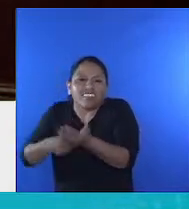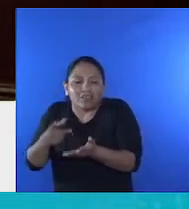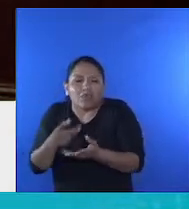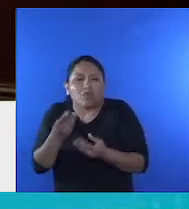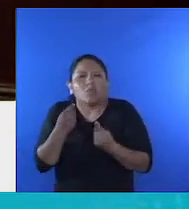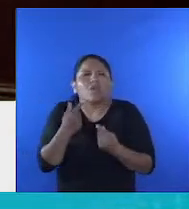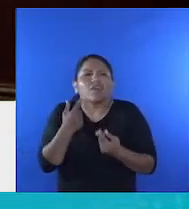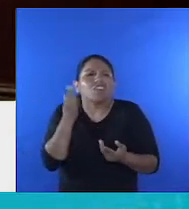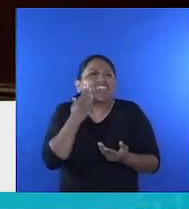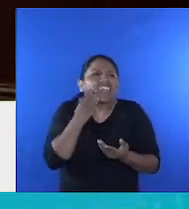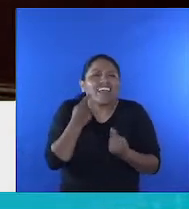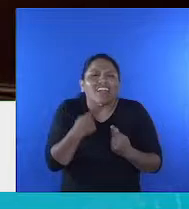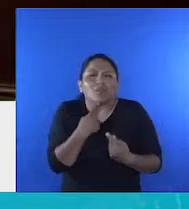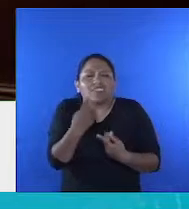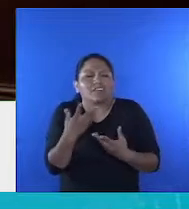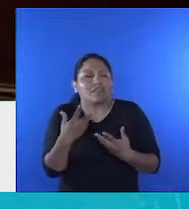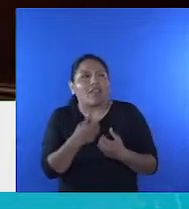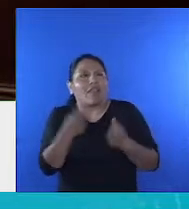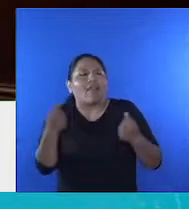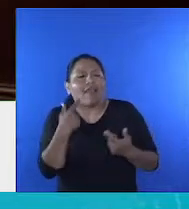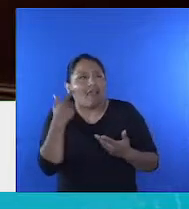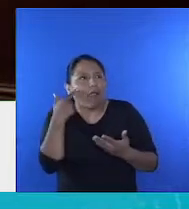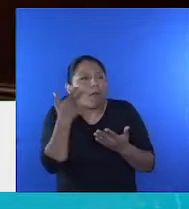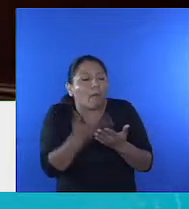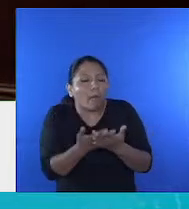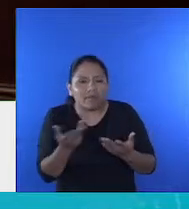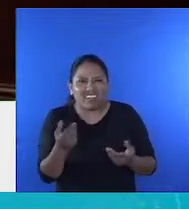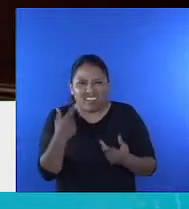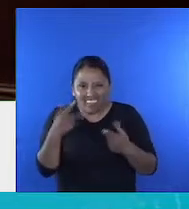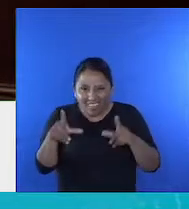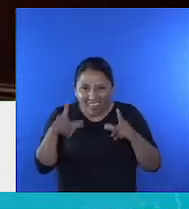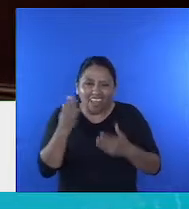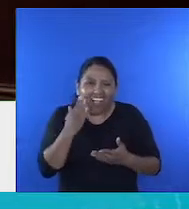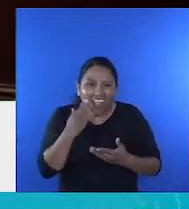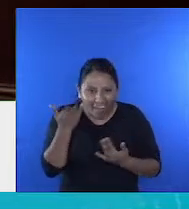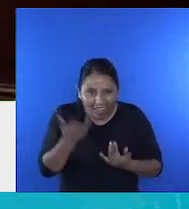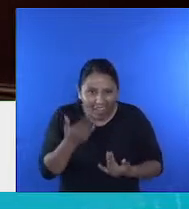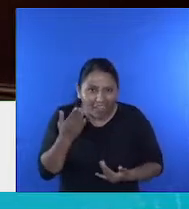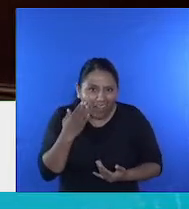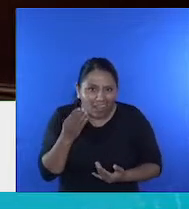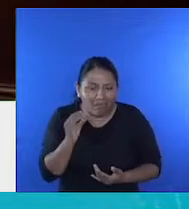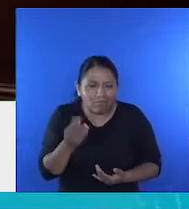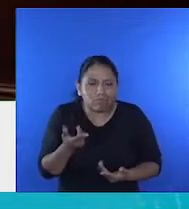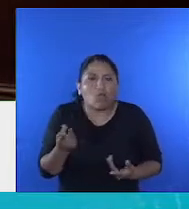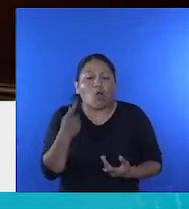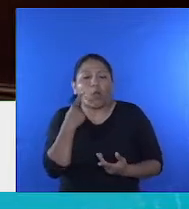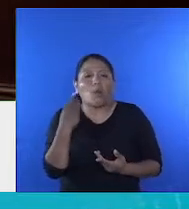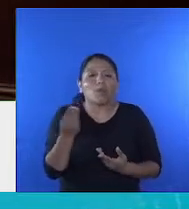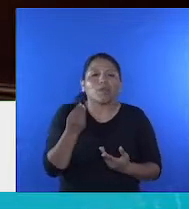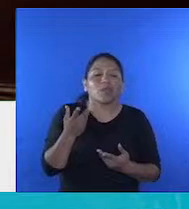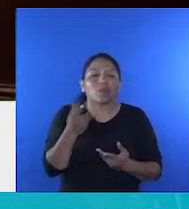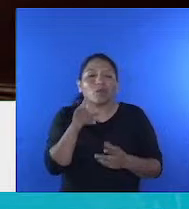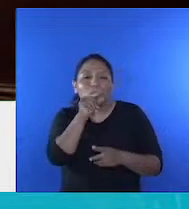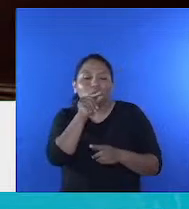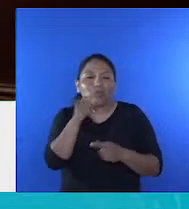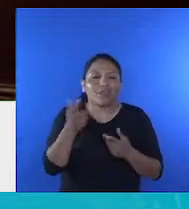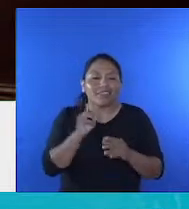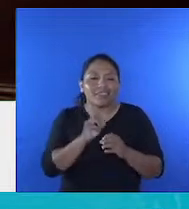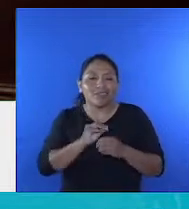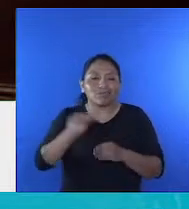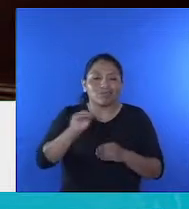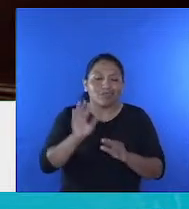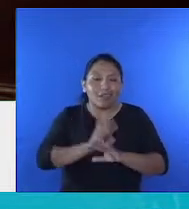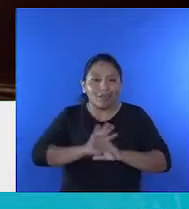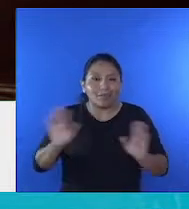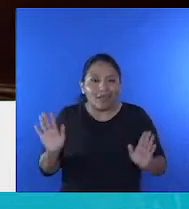le pueden decir que la admiran? ¿No? ¿Les da la cara para decirle de frente o son vivos y valientes por Twitter nomás? Me parece